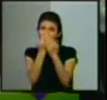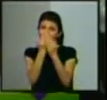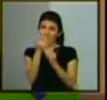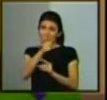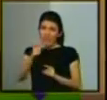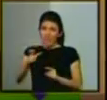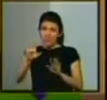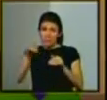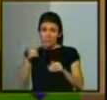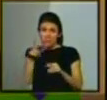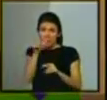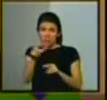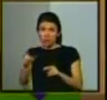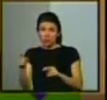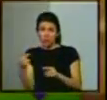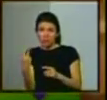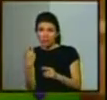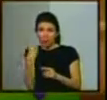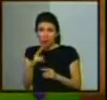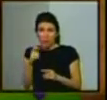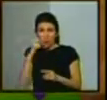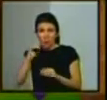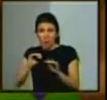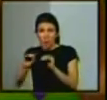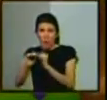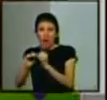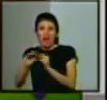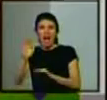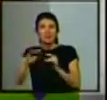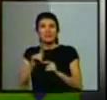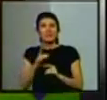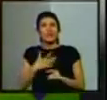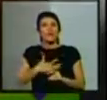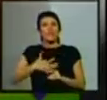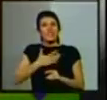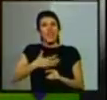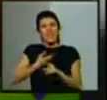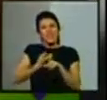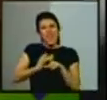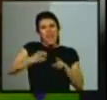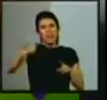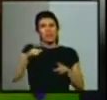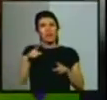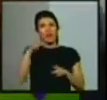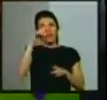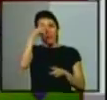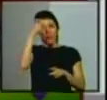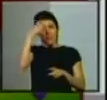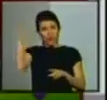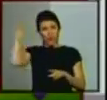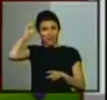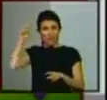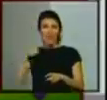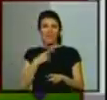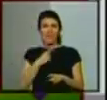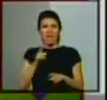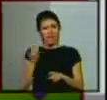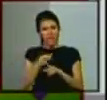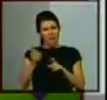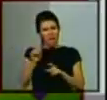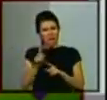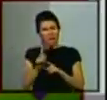tantos años, ¿cómo vencer el deseo de venganza? Y ese yo creo que fue el mandato fundamental de